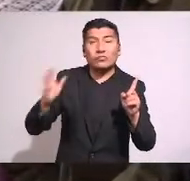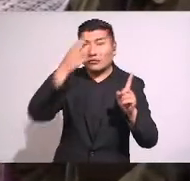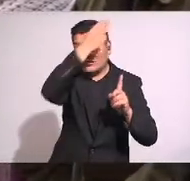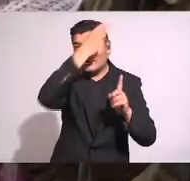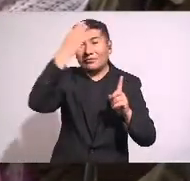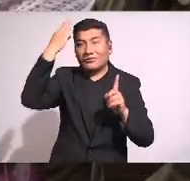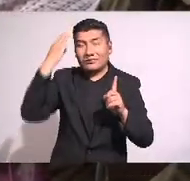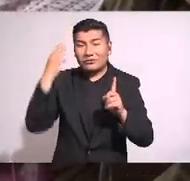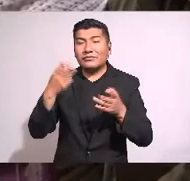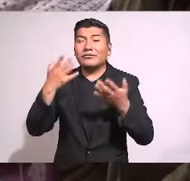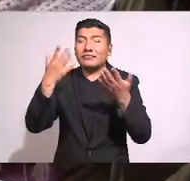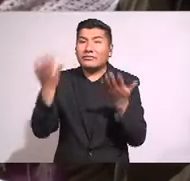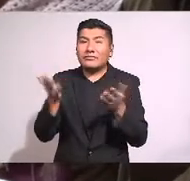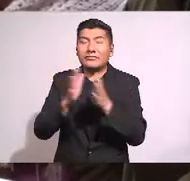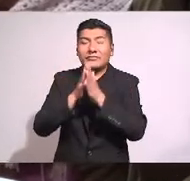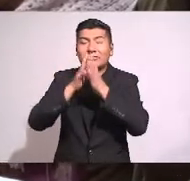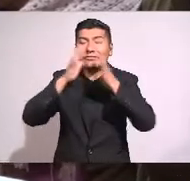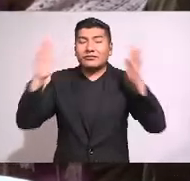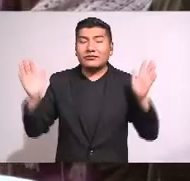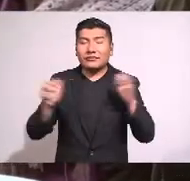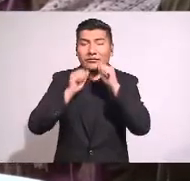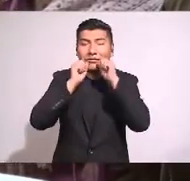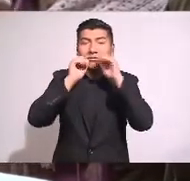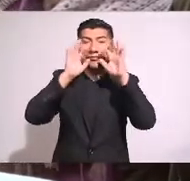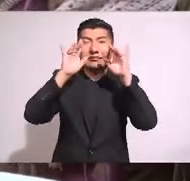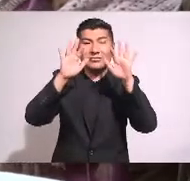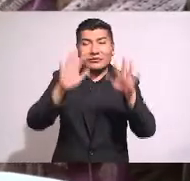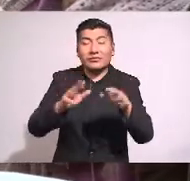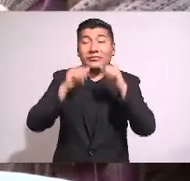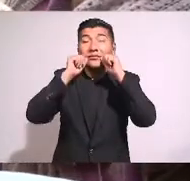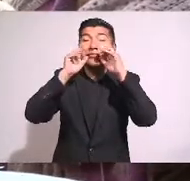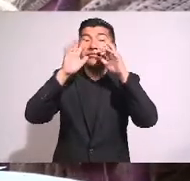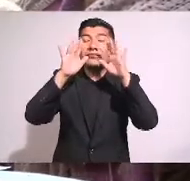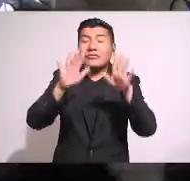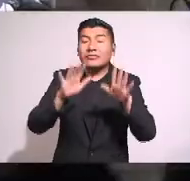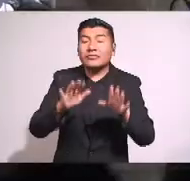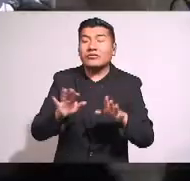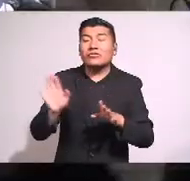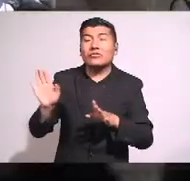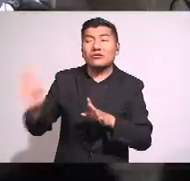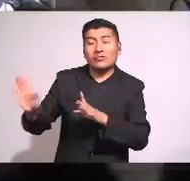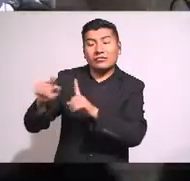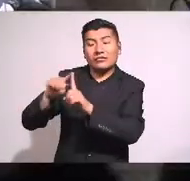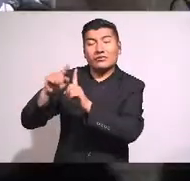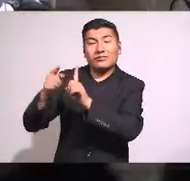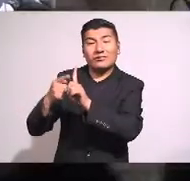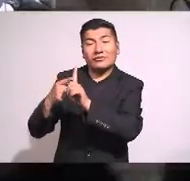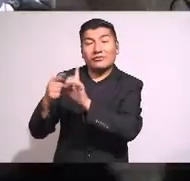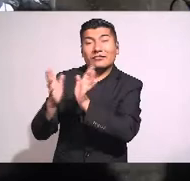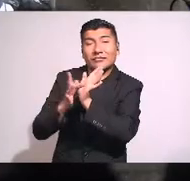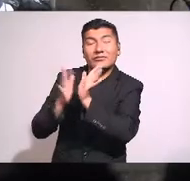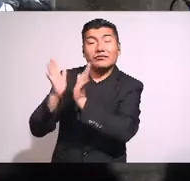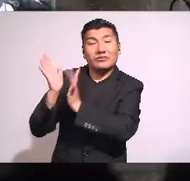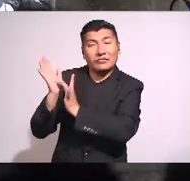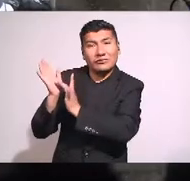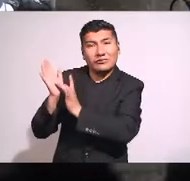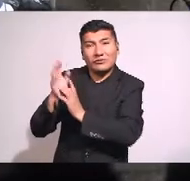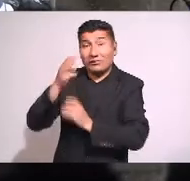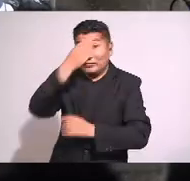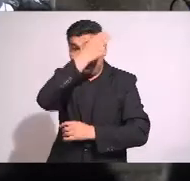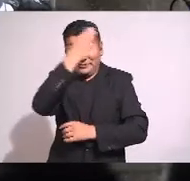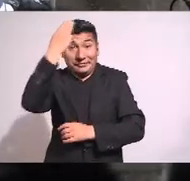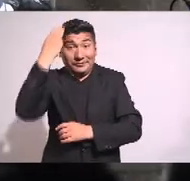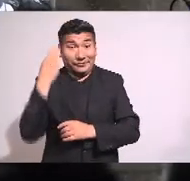está la gran bendición. Bendito el fruto de tu vientre, Jesús. La Virgen